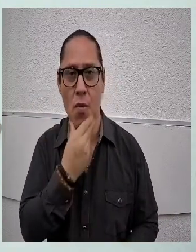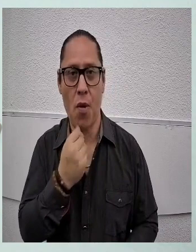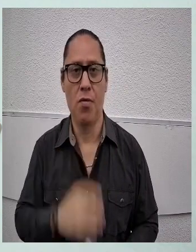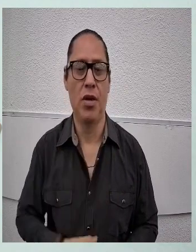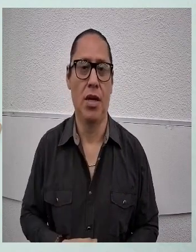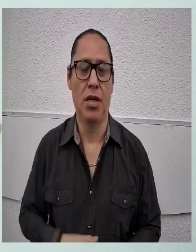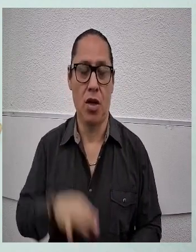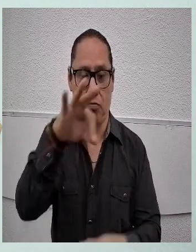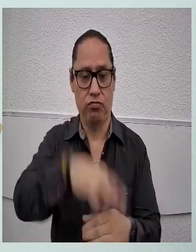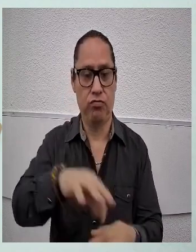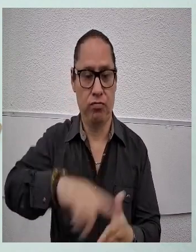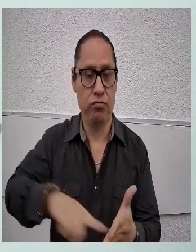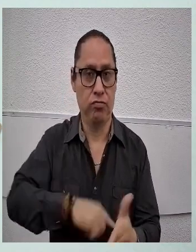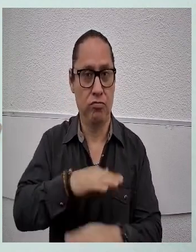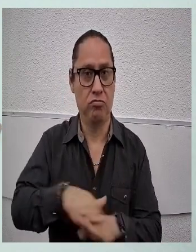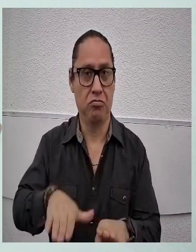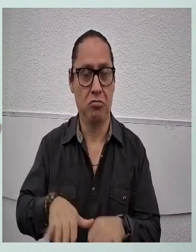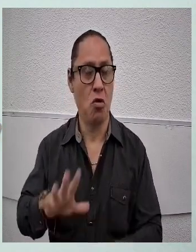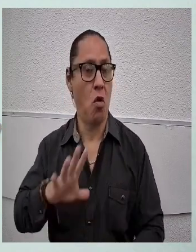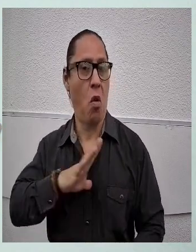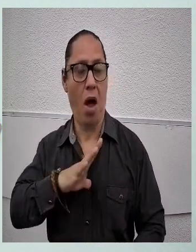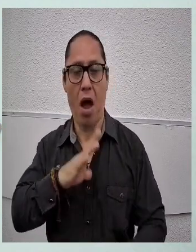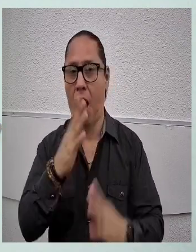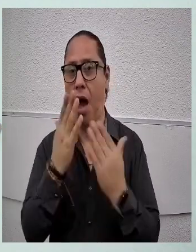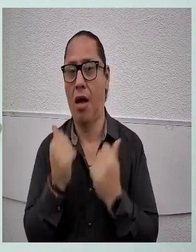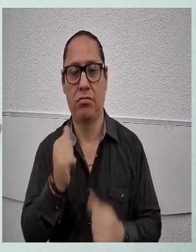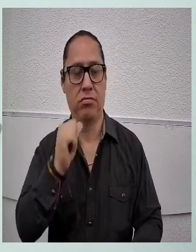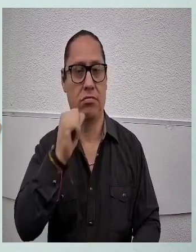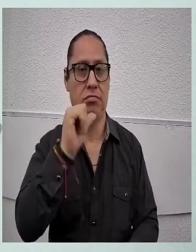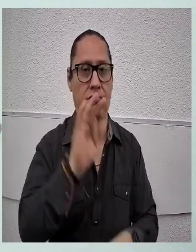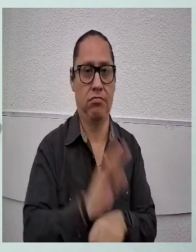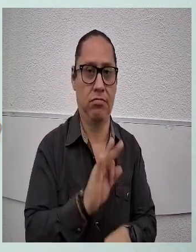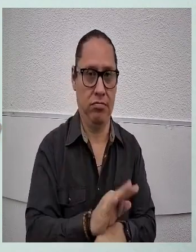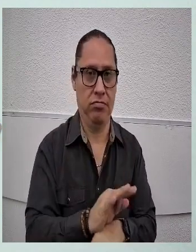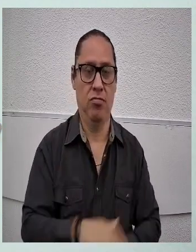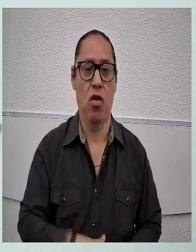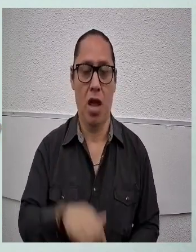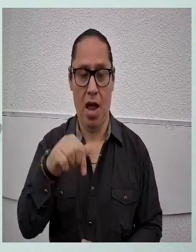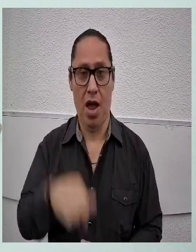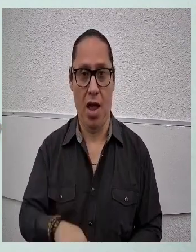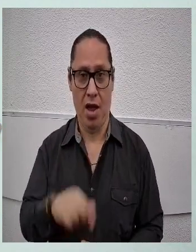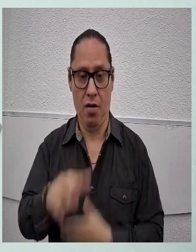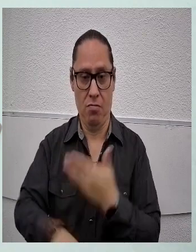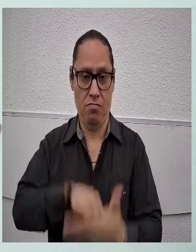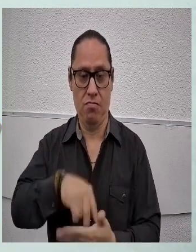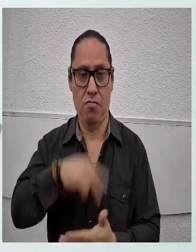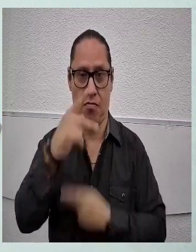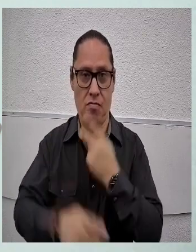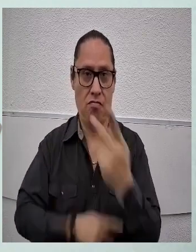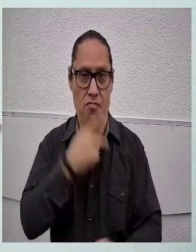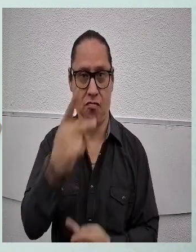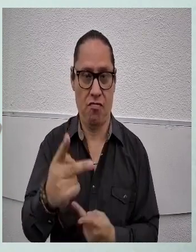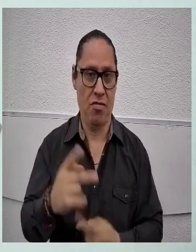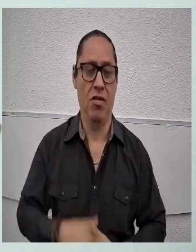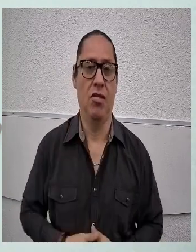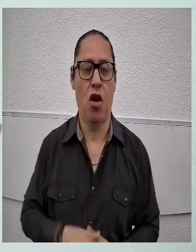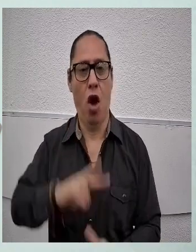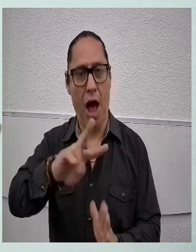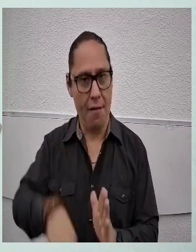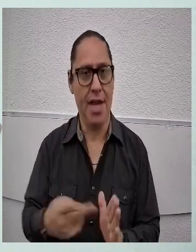sin un voto es un hombre sin protección desde esta máxima Tribuna Me permito replicar sus